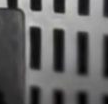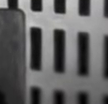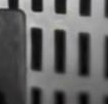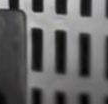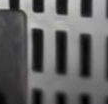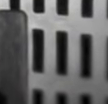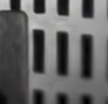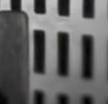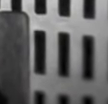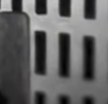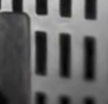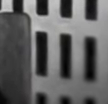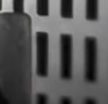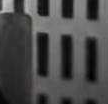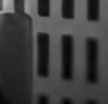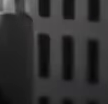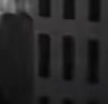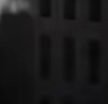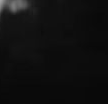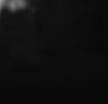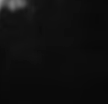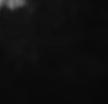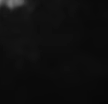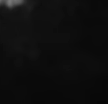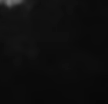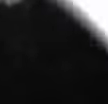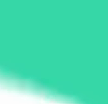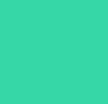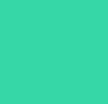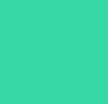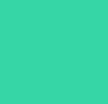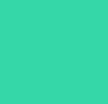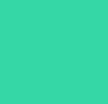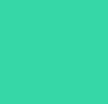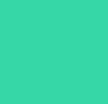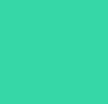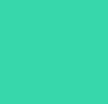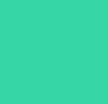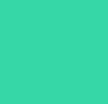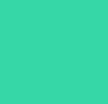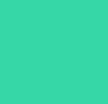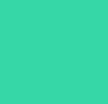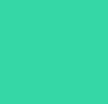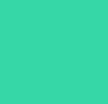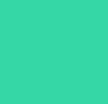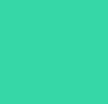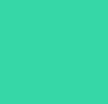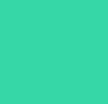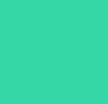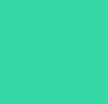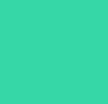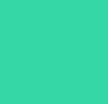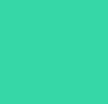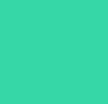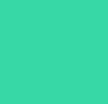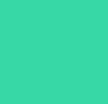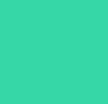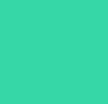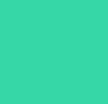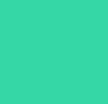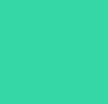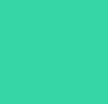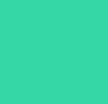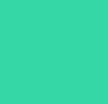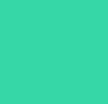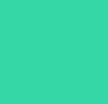la historia de la humanidad, aparece el diario de Ana Frank. Los libros que cambiaron la historia.